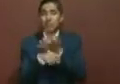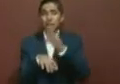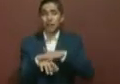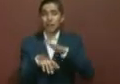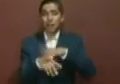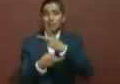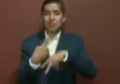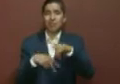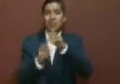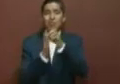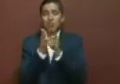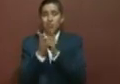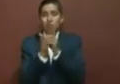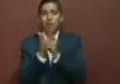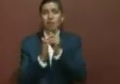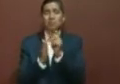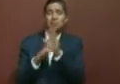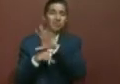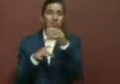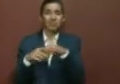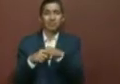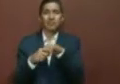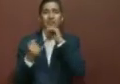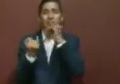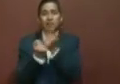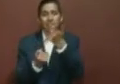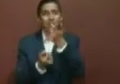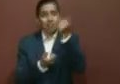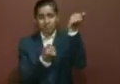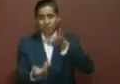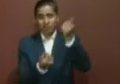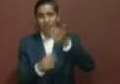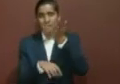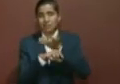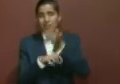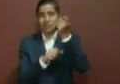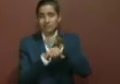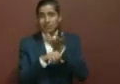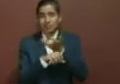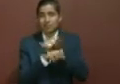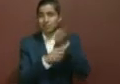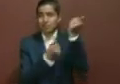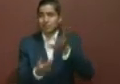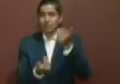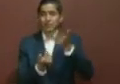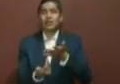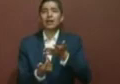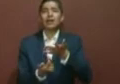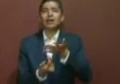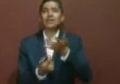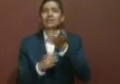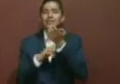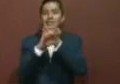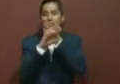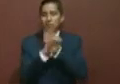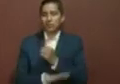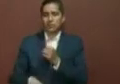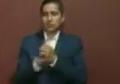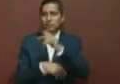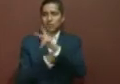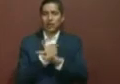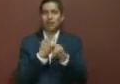y evidentemente el flujo de armas que viene de Estados Unidos hacia los estados del